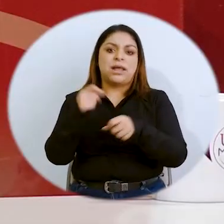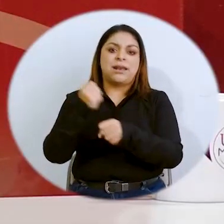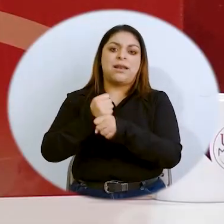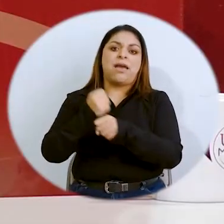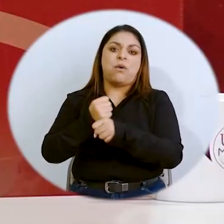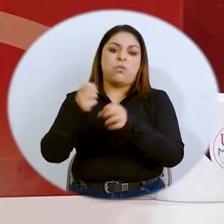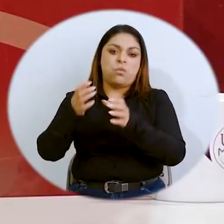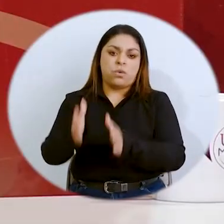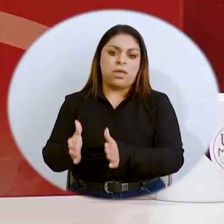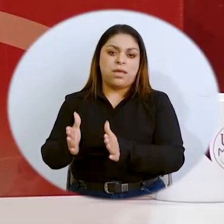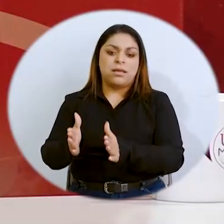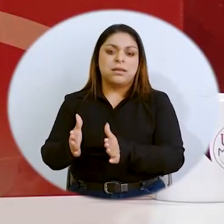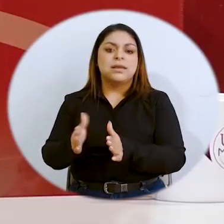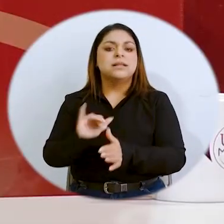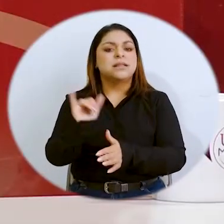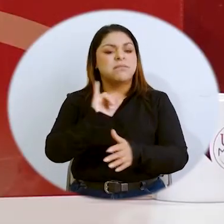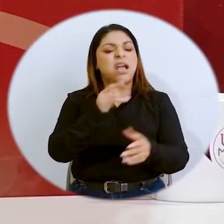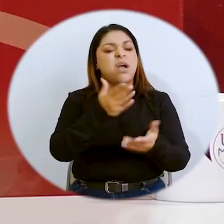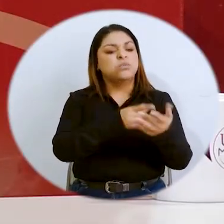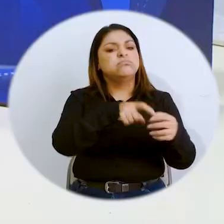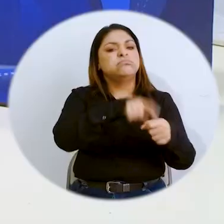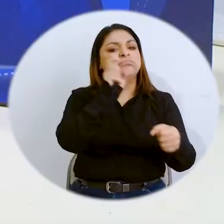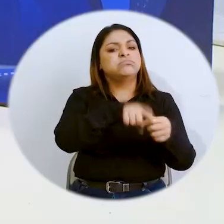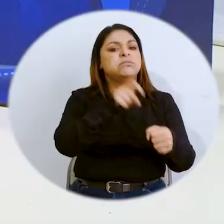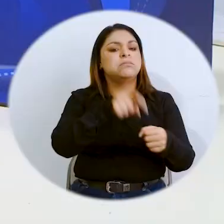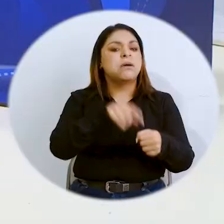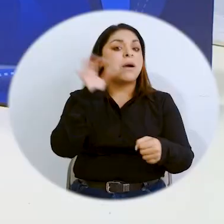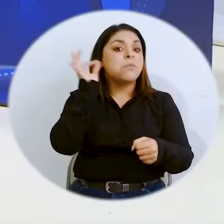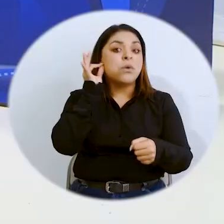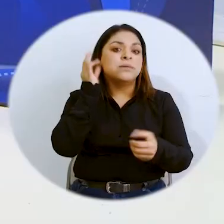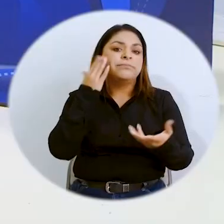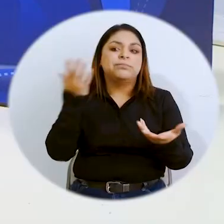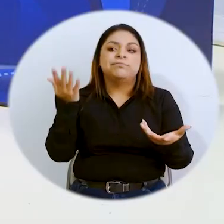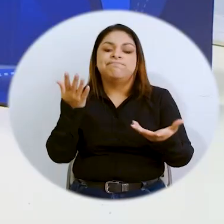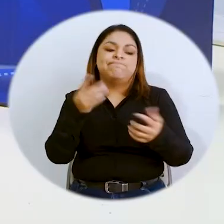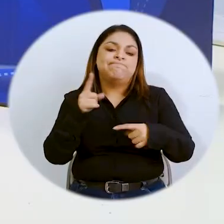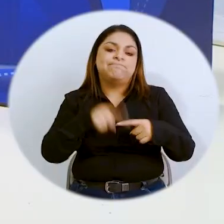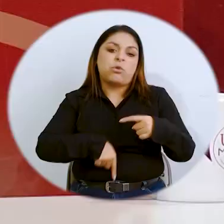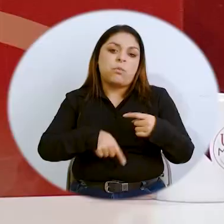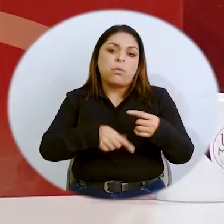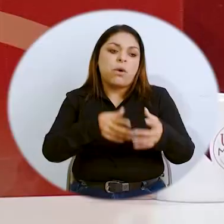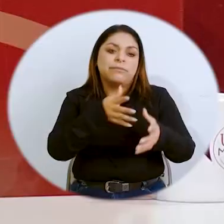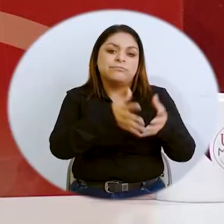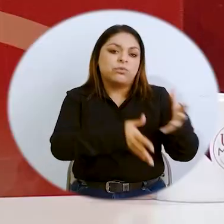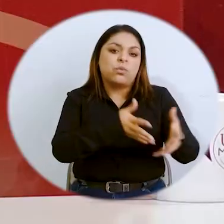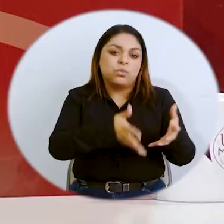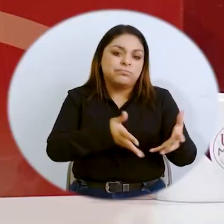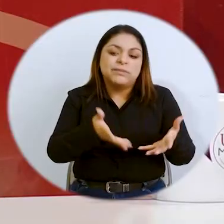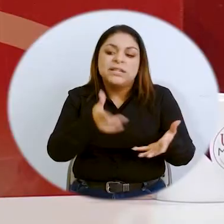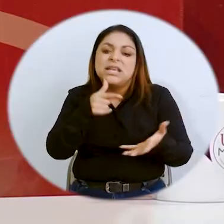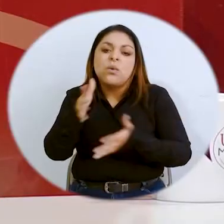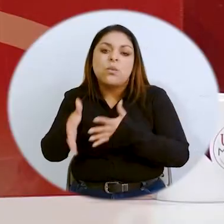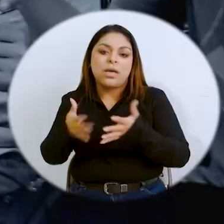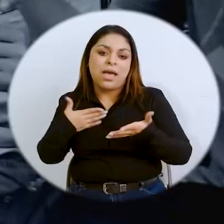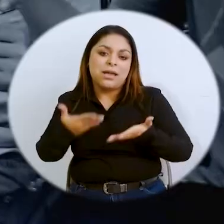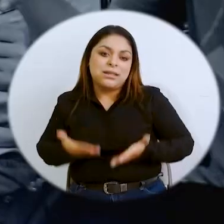va de la mano también con salida del mercado laboral de muchas mujeres, precisamente por temas de cuidado, ¿verdad? Cuidado de